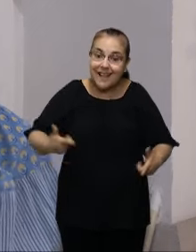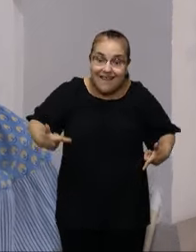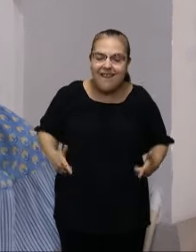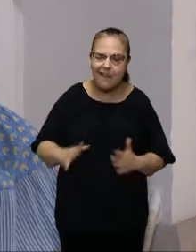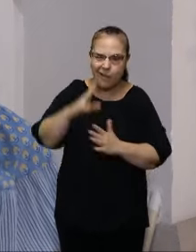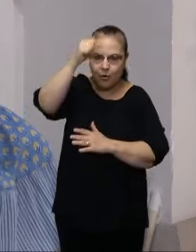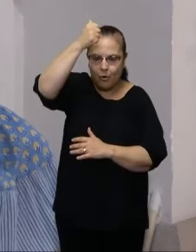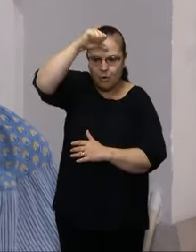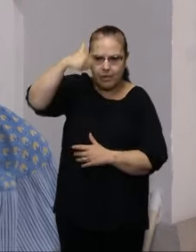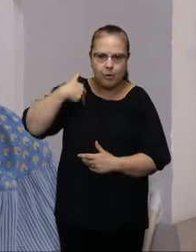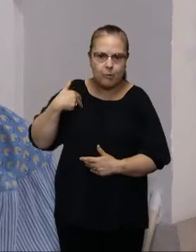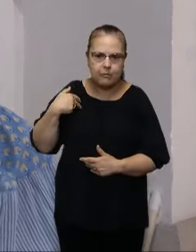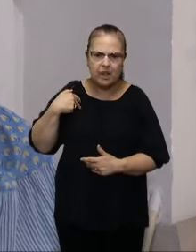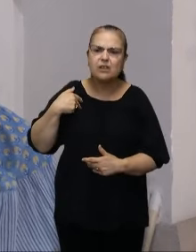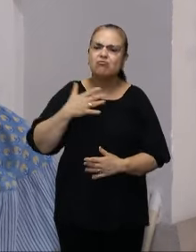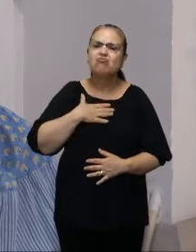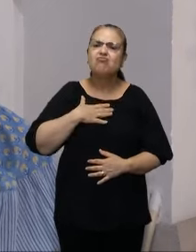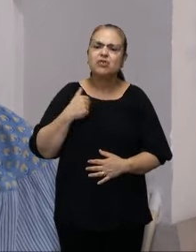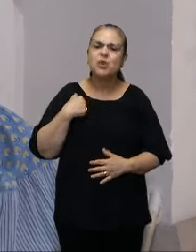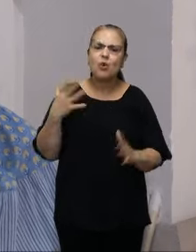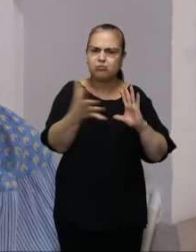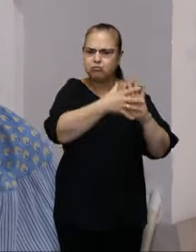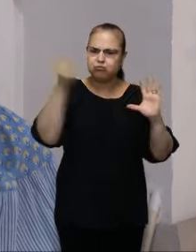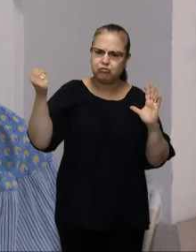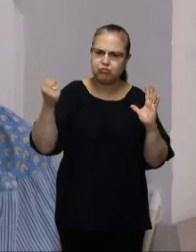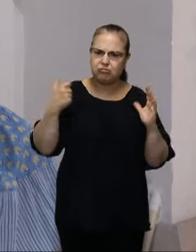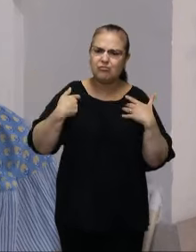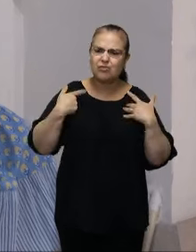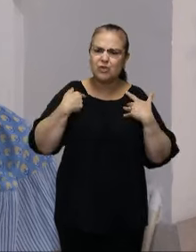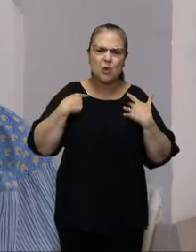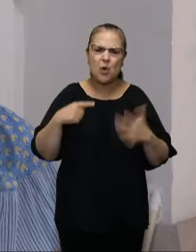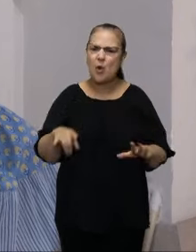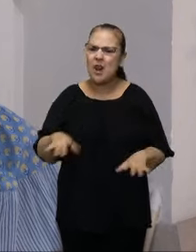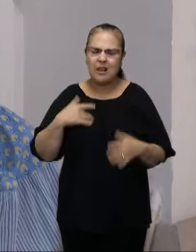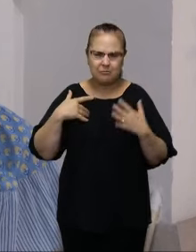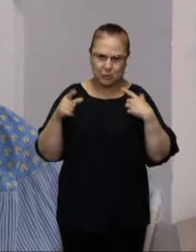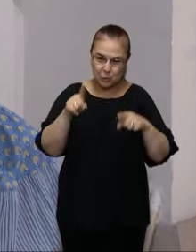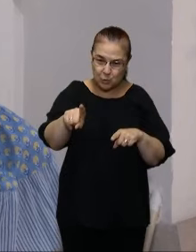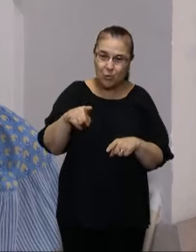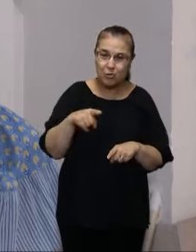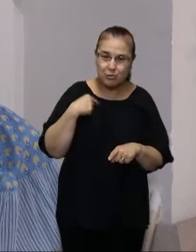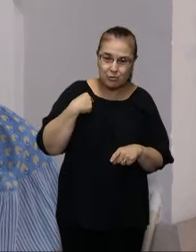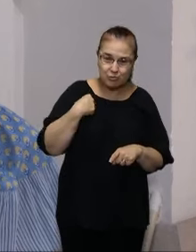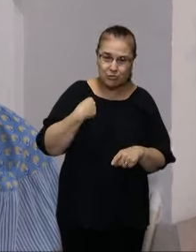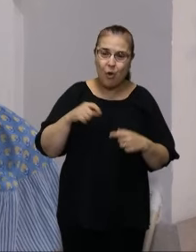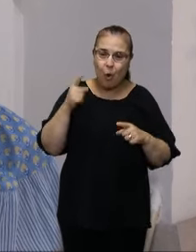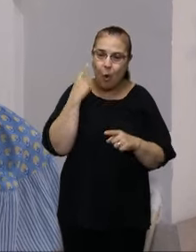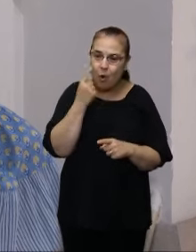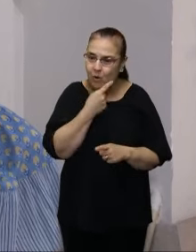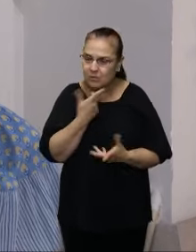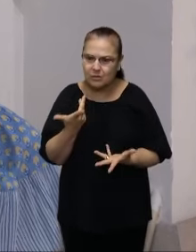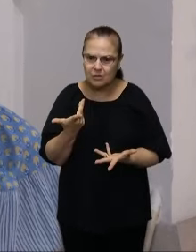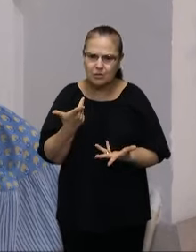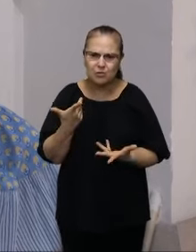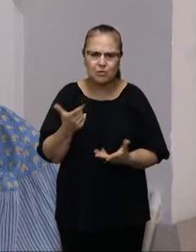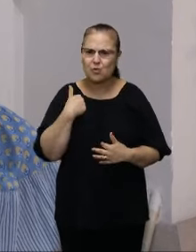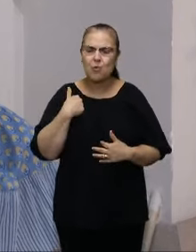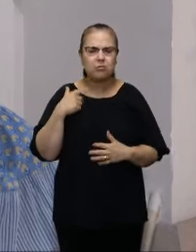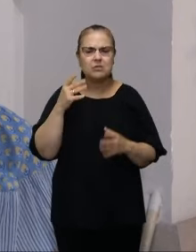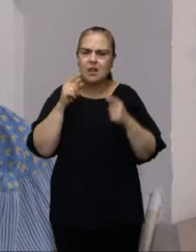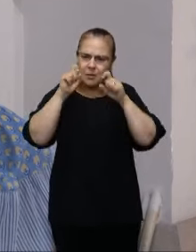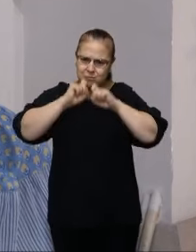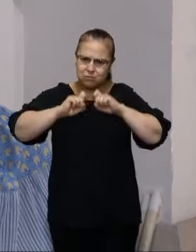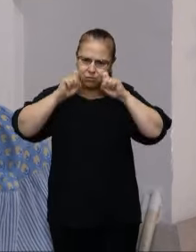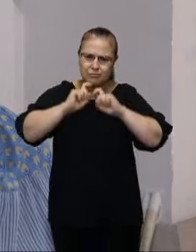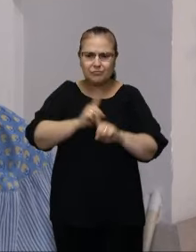hombre, voy a arrebatarte repentinamente el encanto de tus ojos, pero tú no entones una